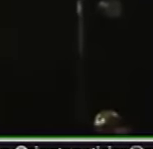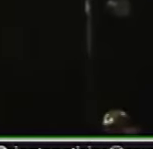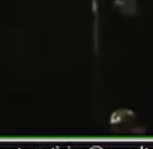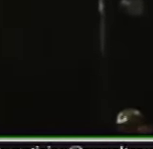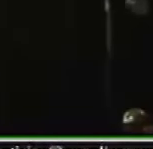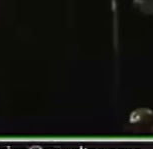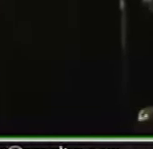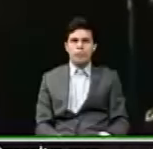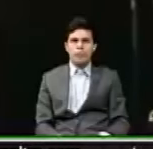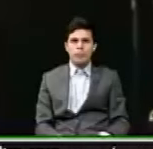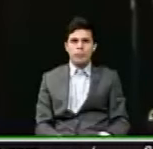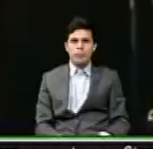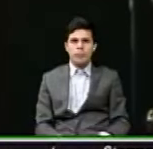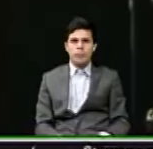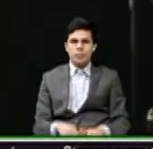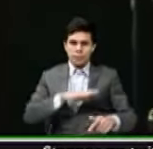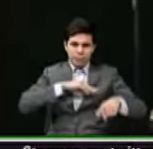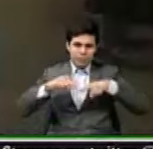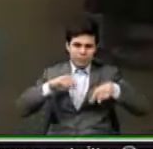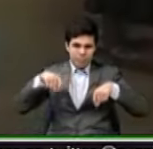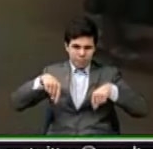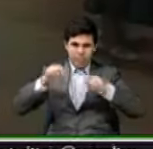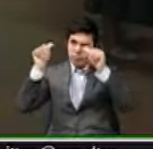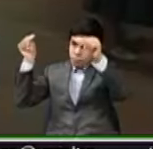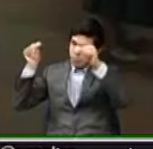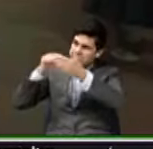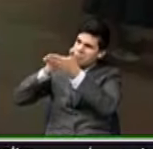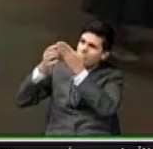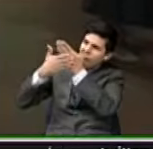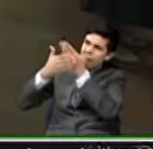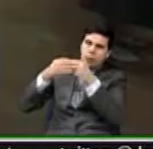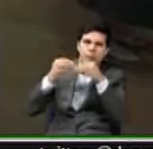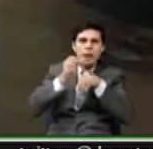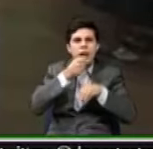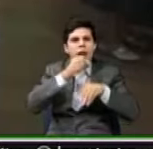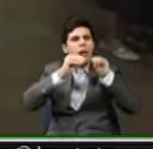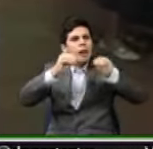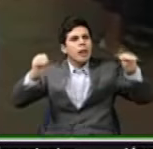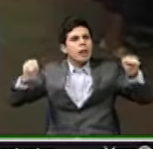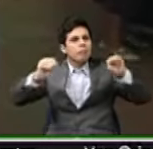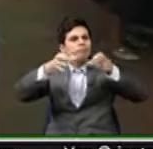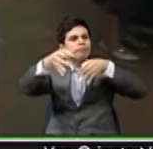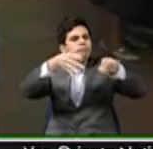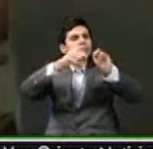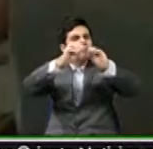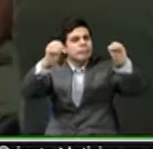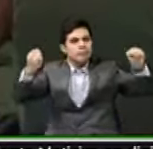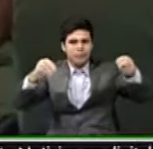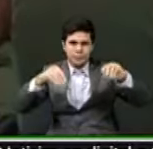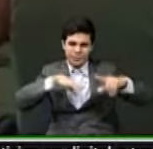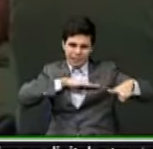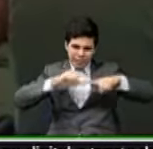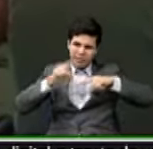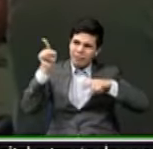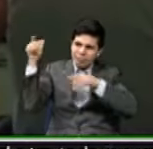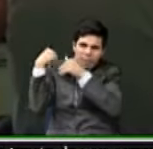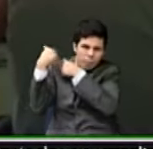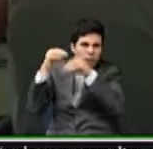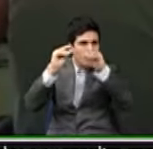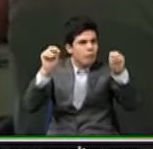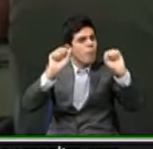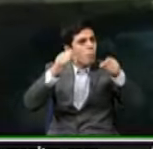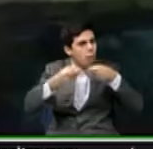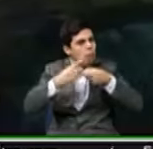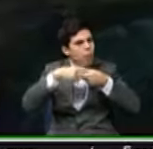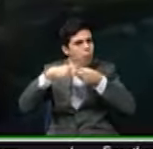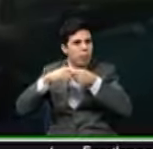de acá de bienestar social de la alcaldía municipal y a través de la oficina de prensa de la alcaldía se le informa a toda la comunidad cucuteña a las asociaciones del